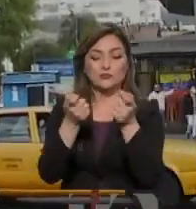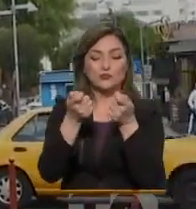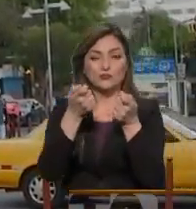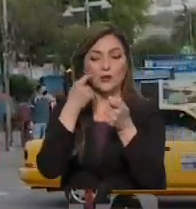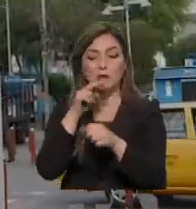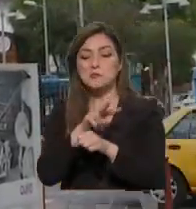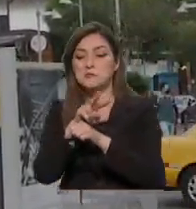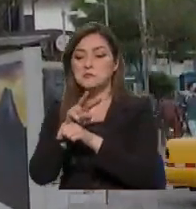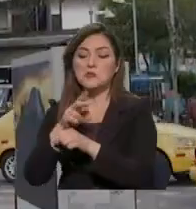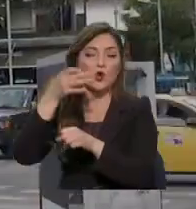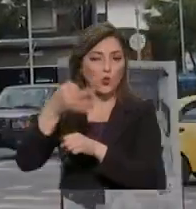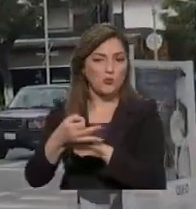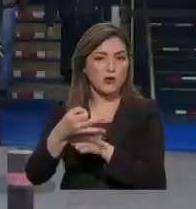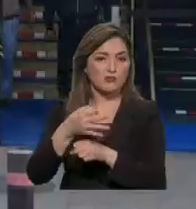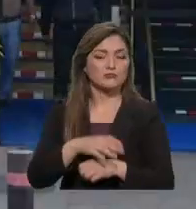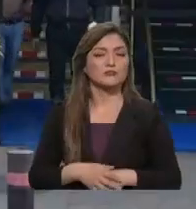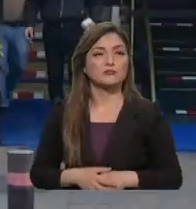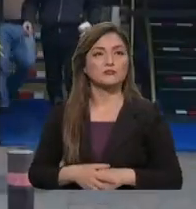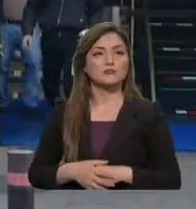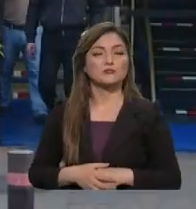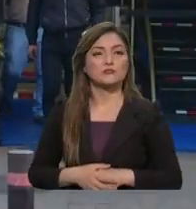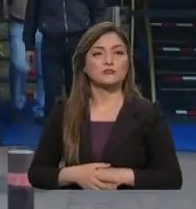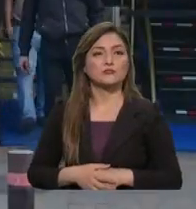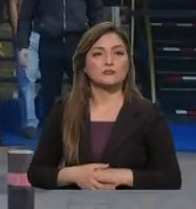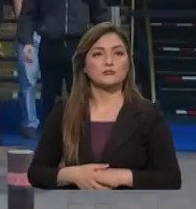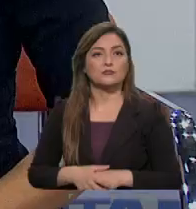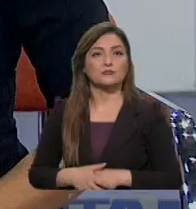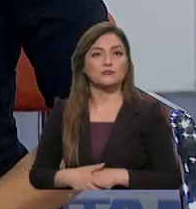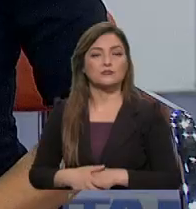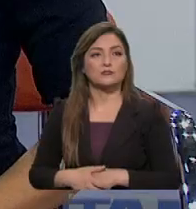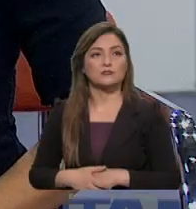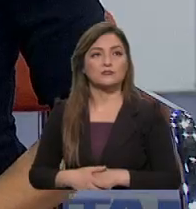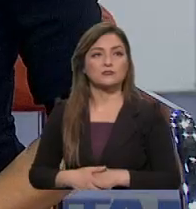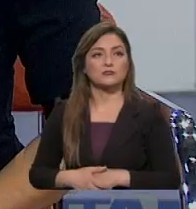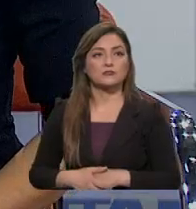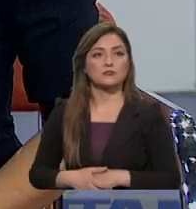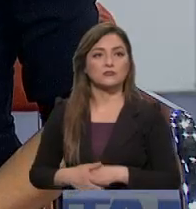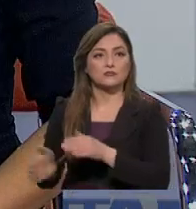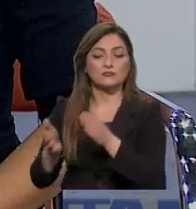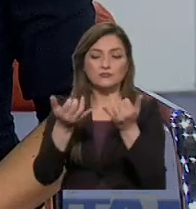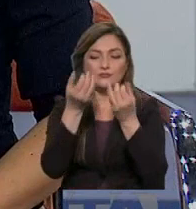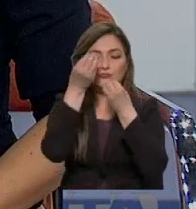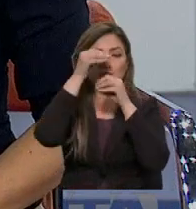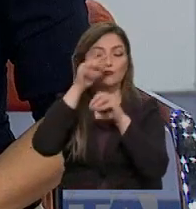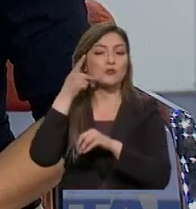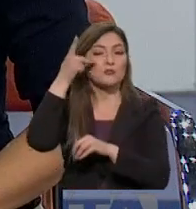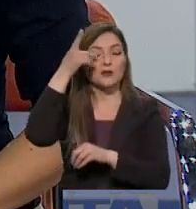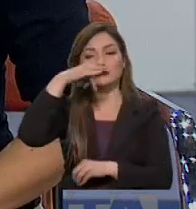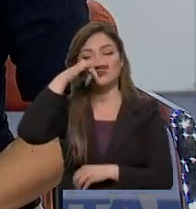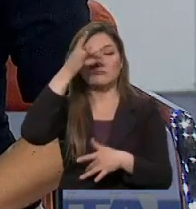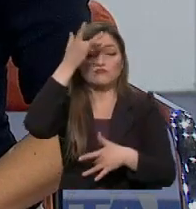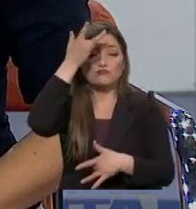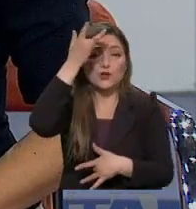se cumplan estas disposiciones. Alberto Luna, 24 horas. Ahora les contamos que padres de niños